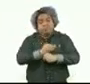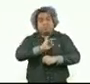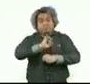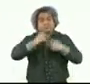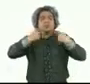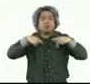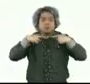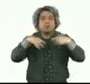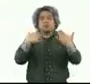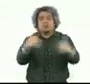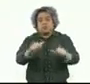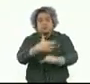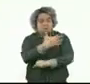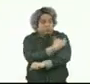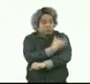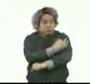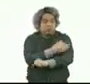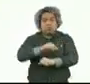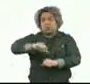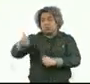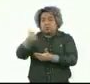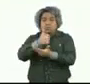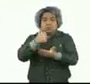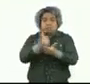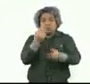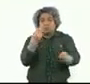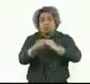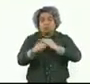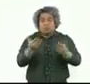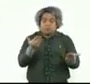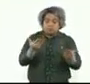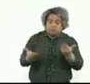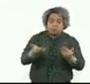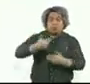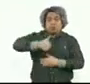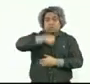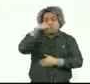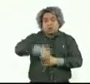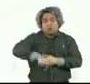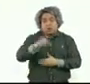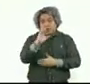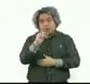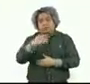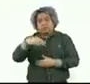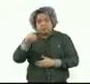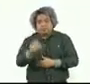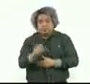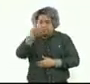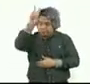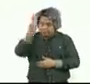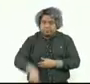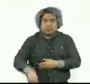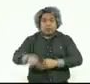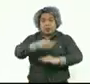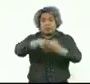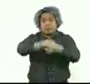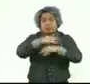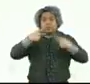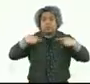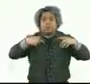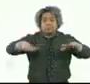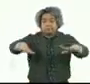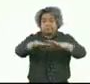vacunación comparado con otras ciudades del mundo, y por eso, por lo menos de parte de nosotros que trabajamos en el Plan Nacional de Vacunación, un profundo agradecimiento a la población por